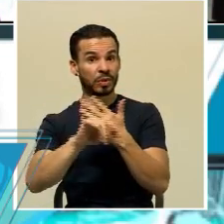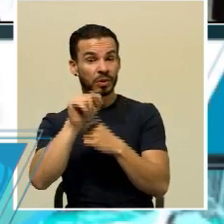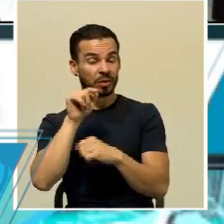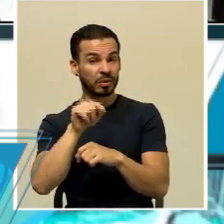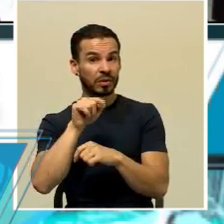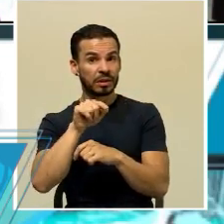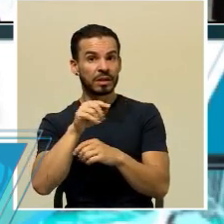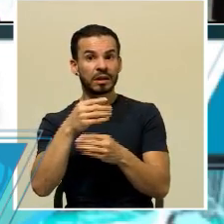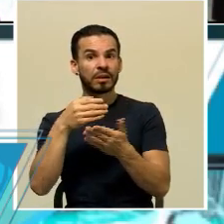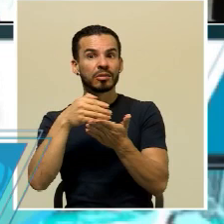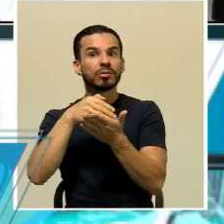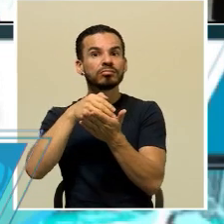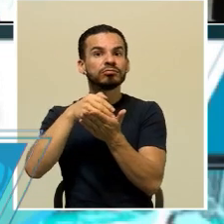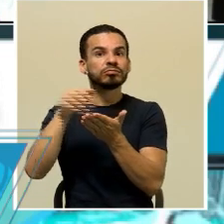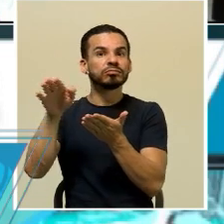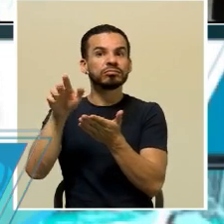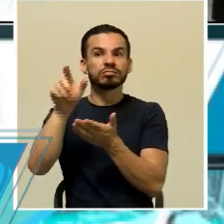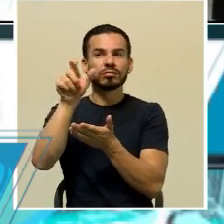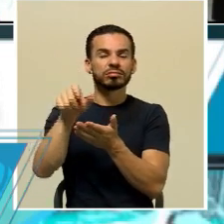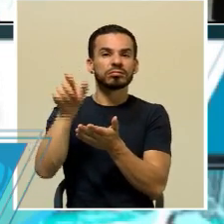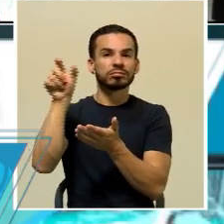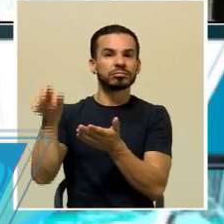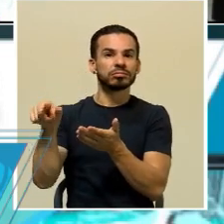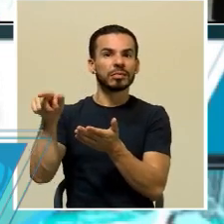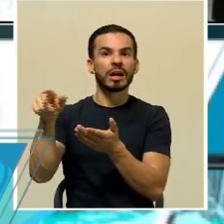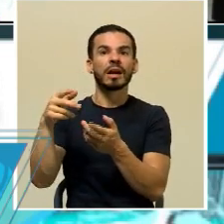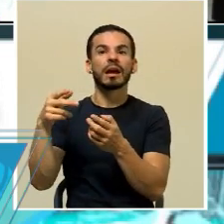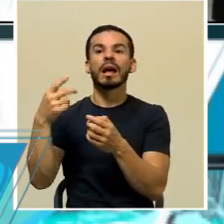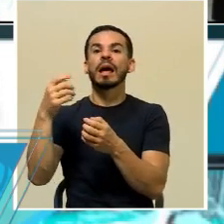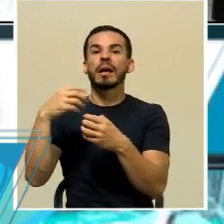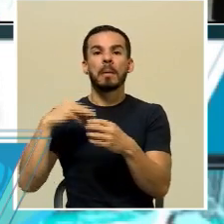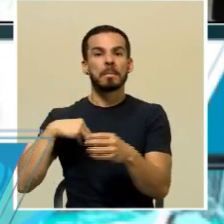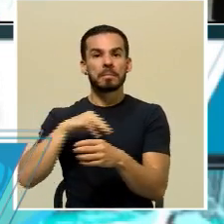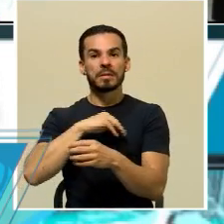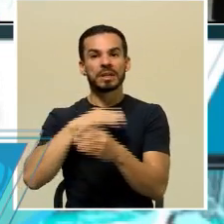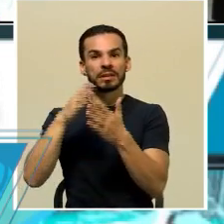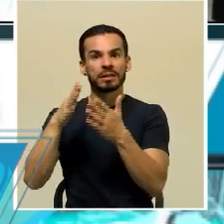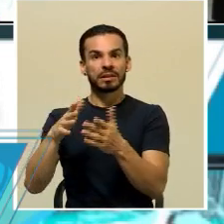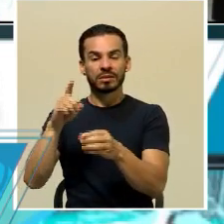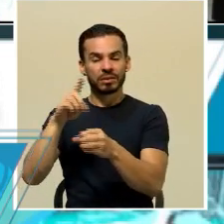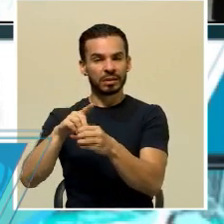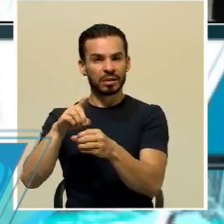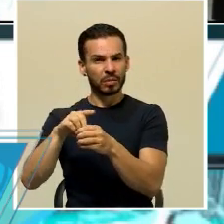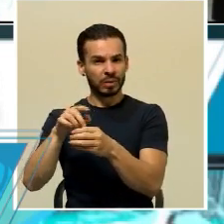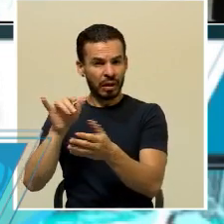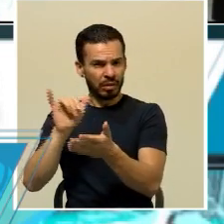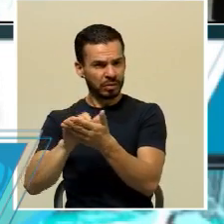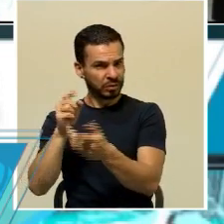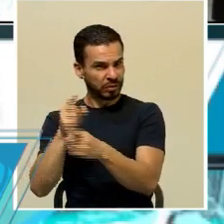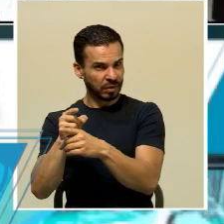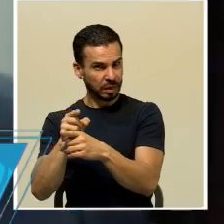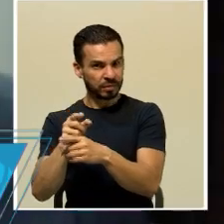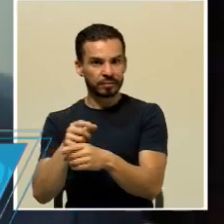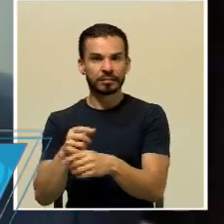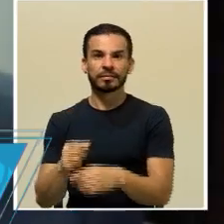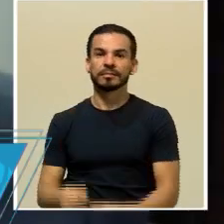proyecto, dejaría sin recorte el salario de los ministros y los diputados. ¿Es así?